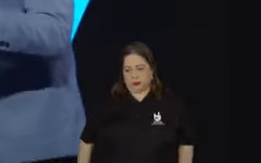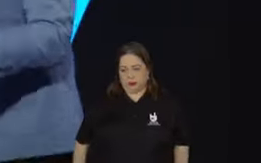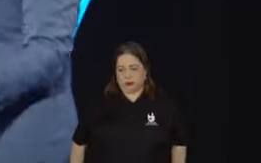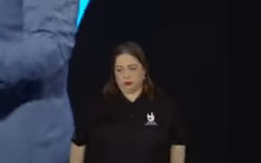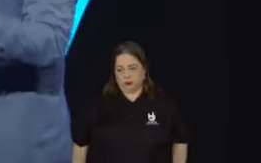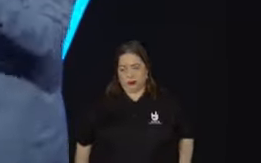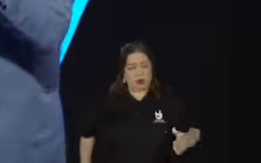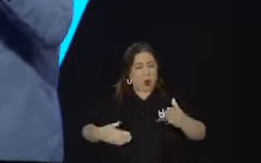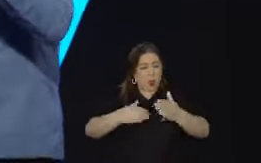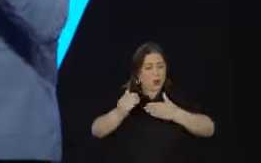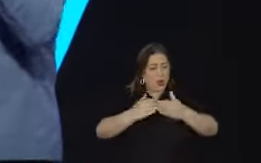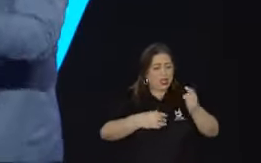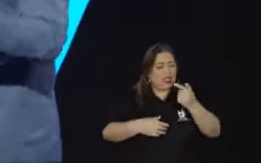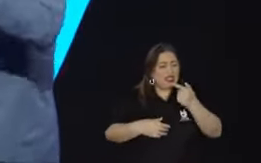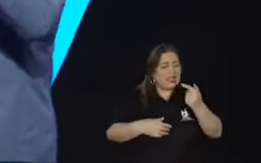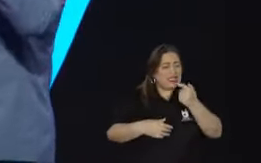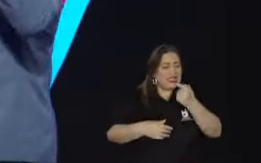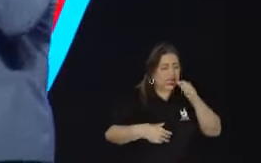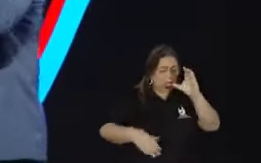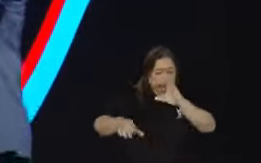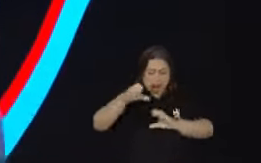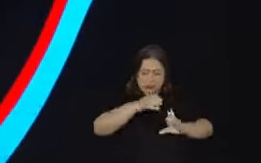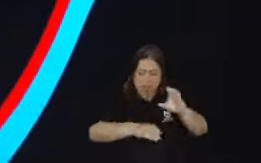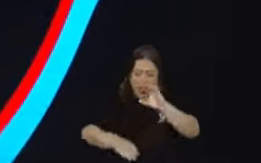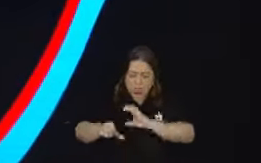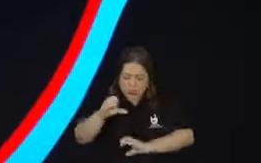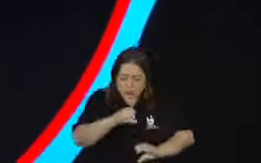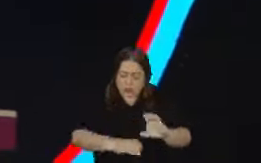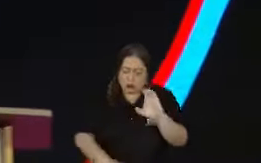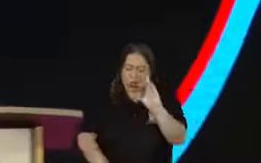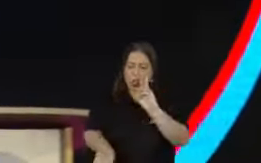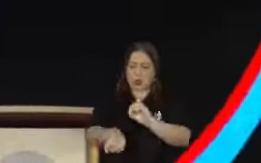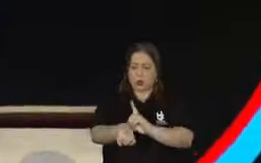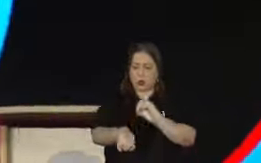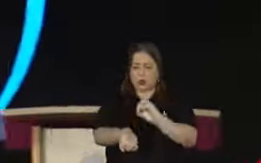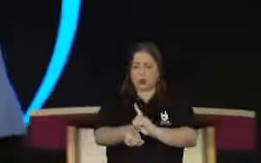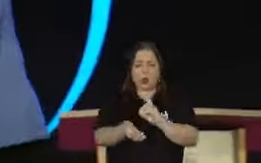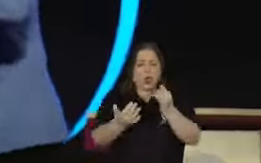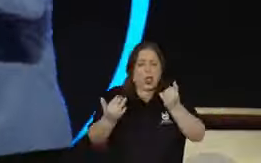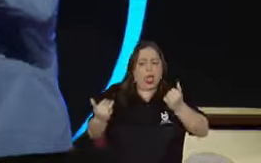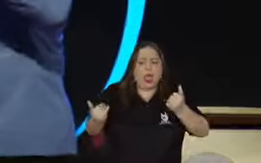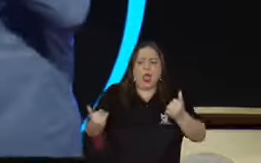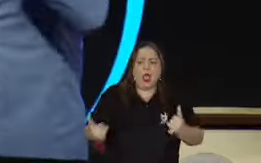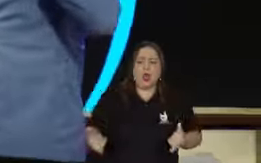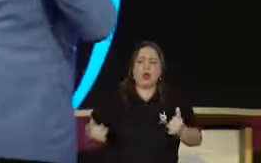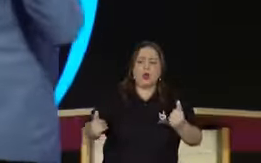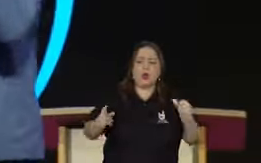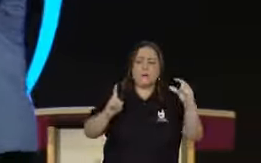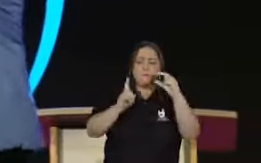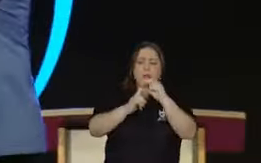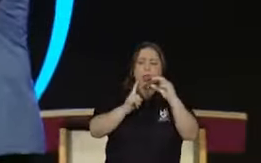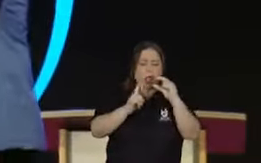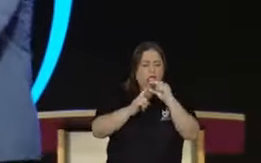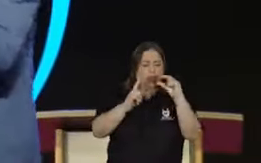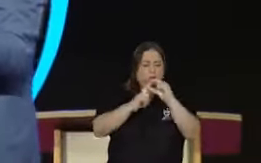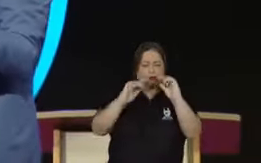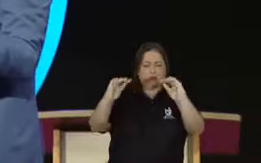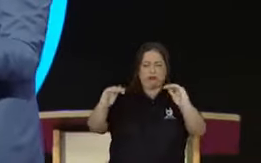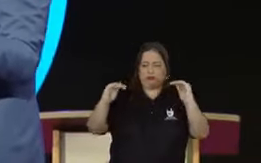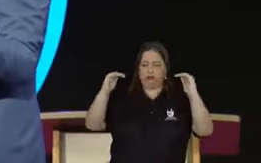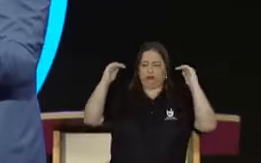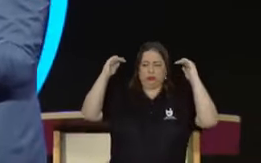ciencia, no importa, no importa lo que diga el diagnóstico. Ahora mismo hay una palabra por encima